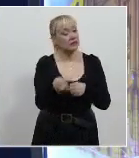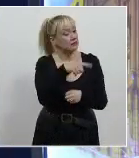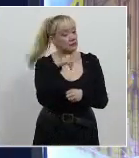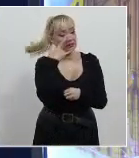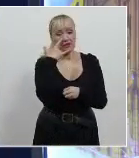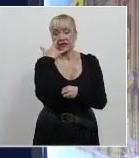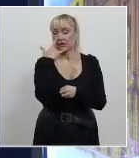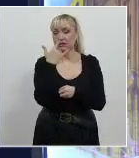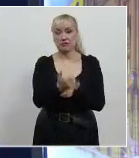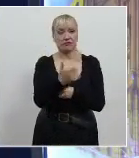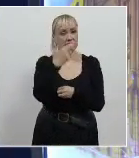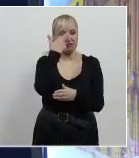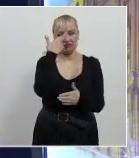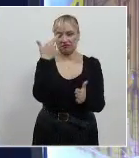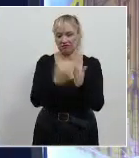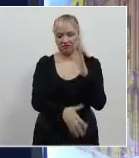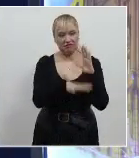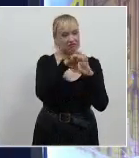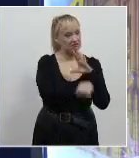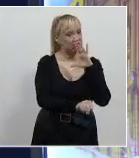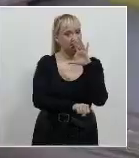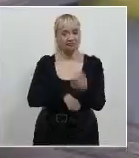de ilegales diversas detenciones.